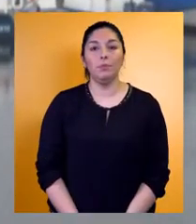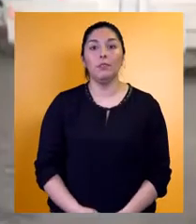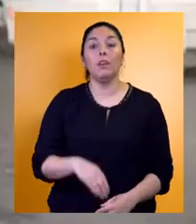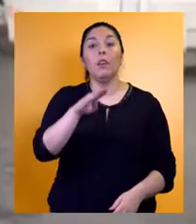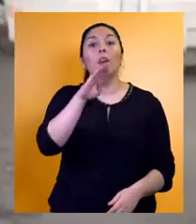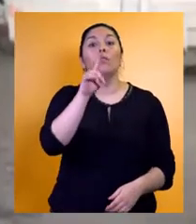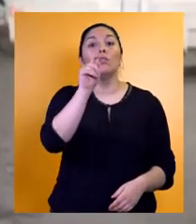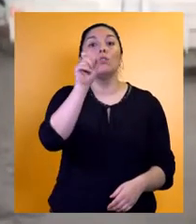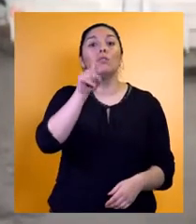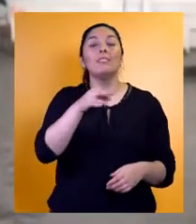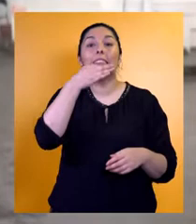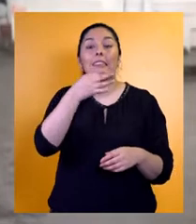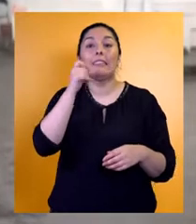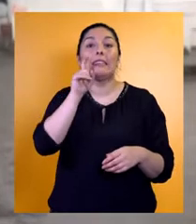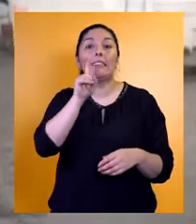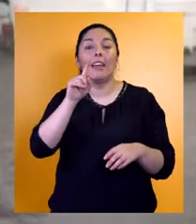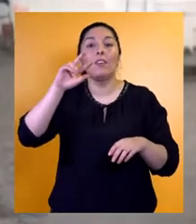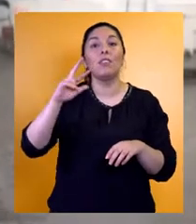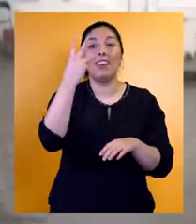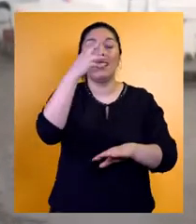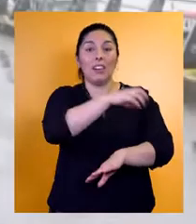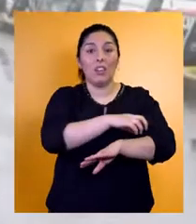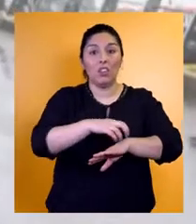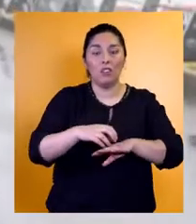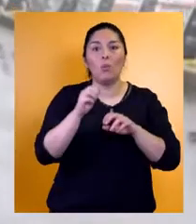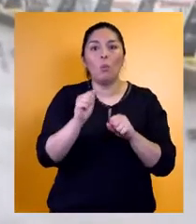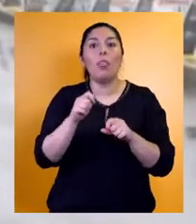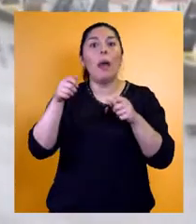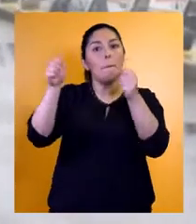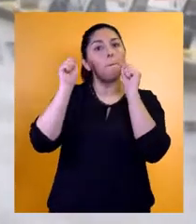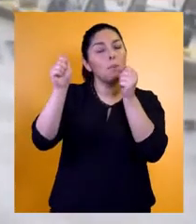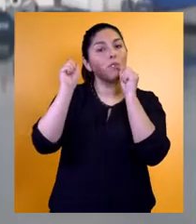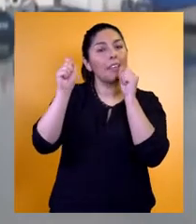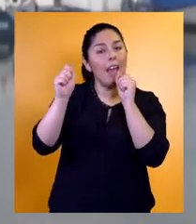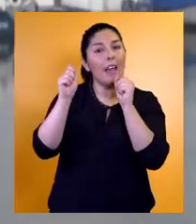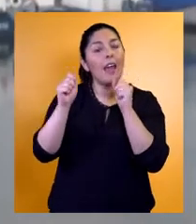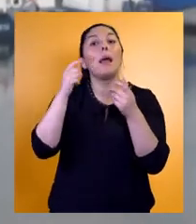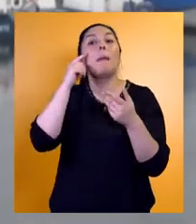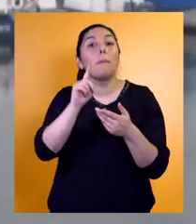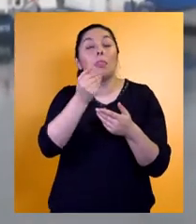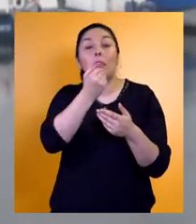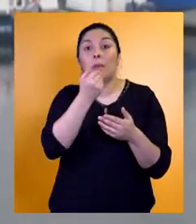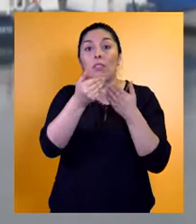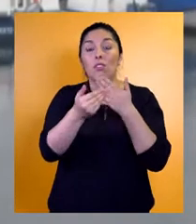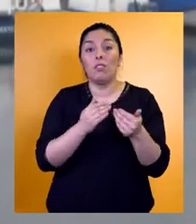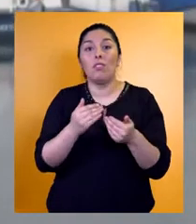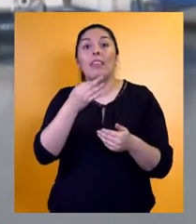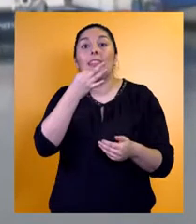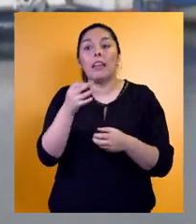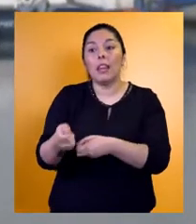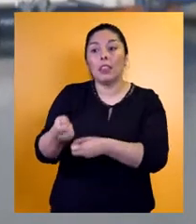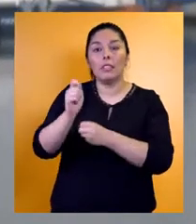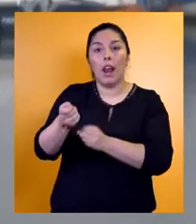Bustos dijo que quienes se movilizan en la octava región perciben hasta 20.000 pesos día por ir a protestar a favor de la industria. Agregó que la pesca